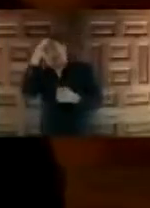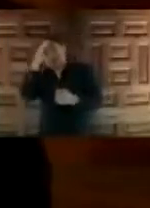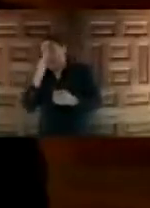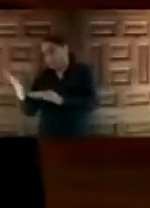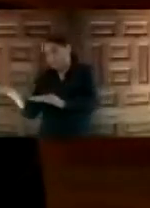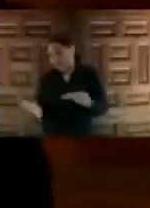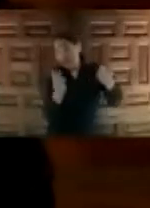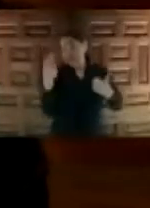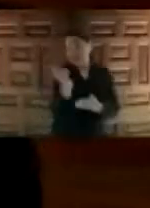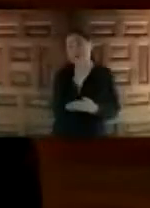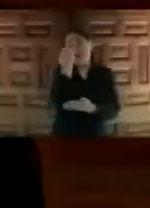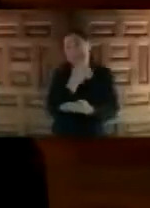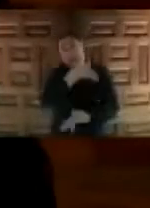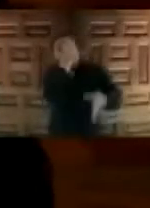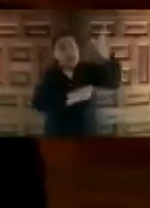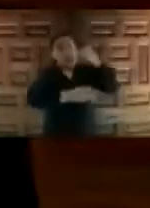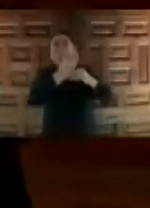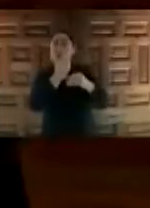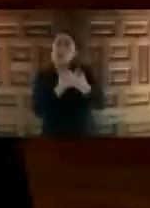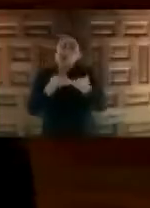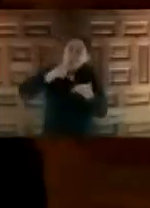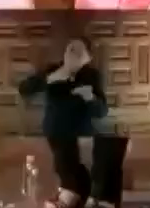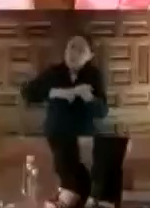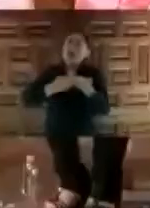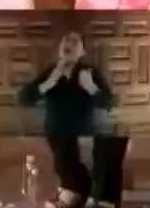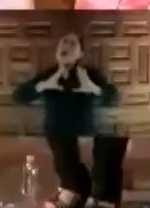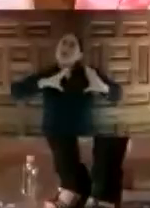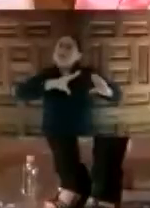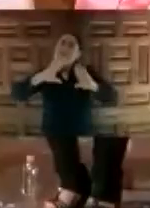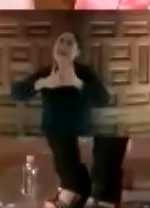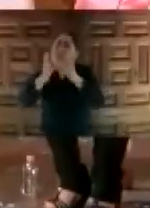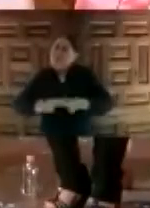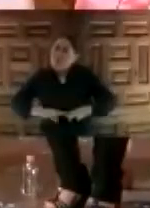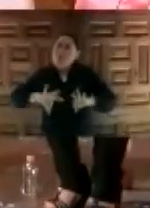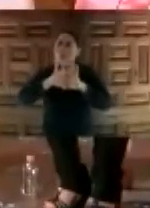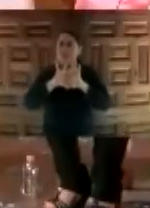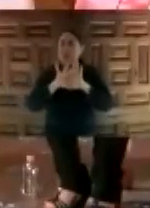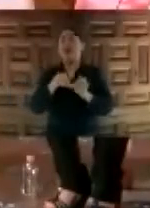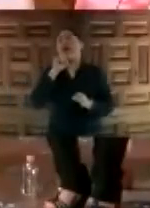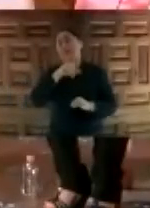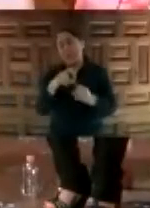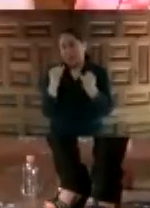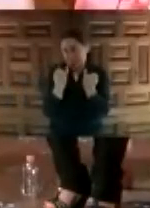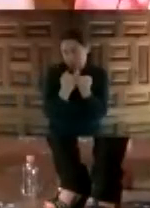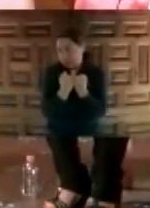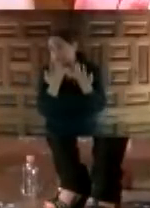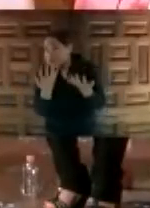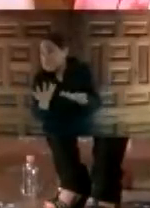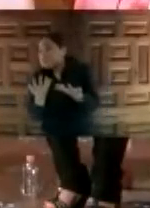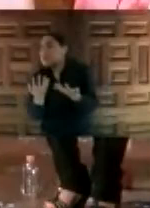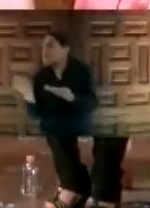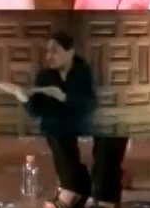a la escuela, sino al aprendizaje, no cualquier aprendizaje, sino un aprendizaje relevante y pertinente, pero también el acceso